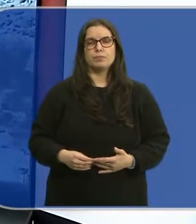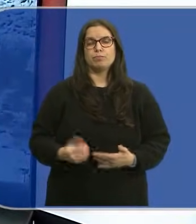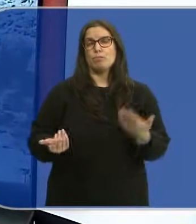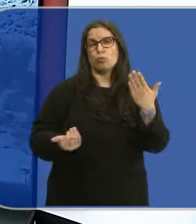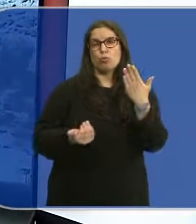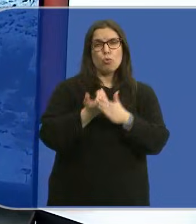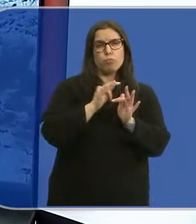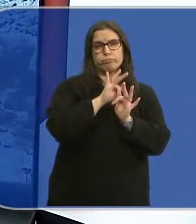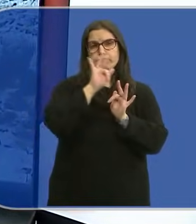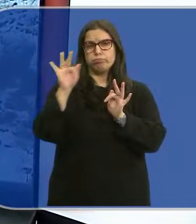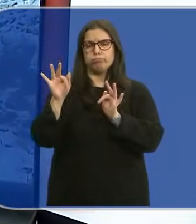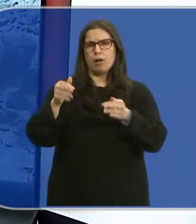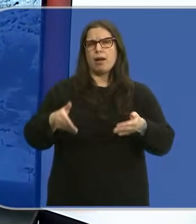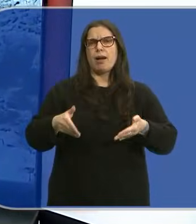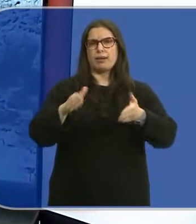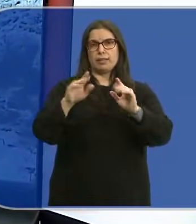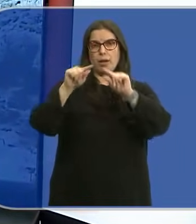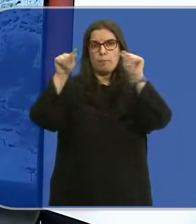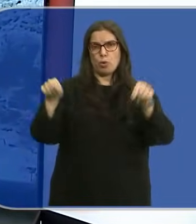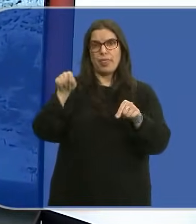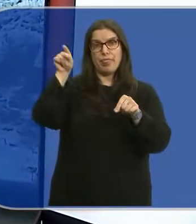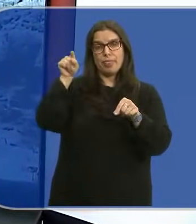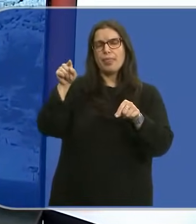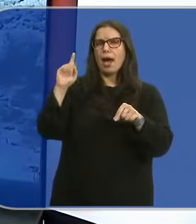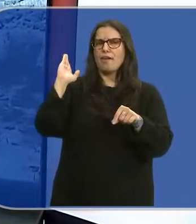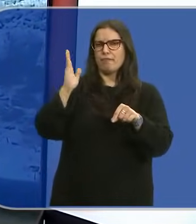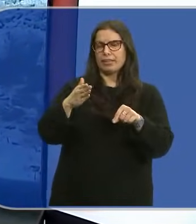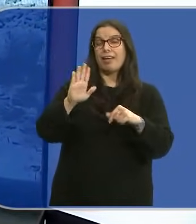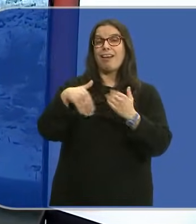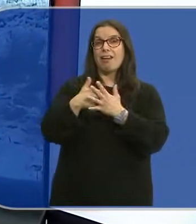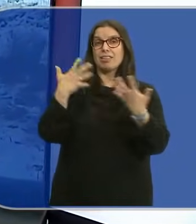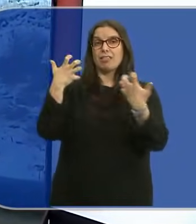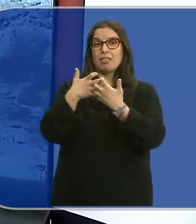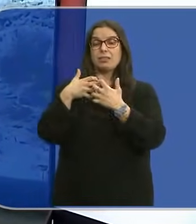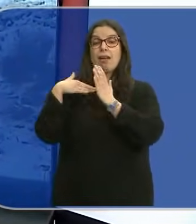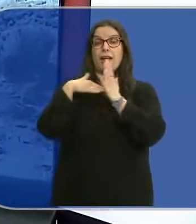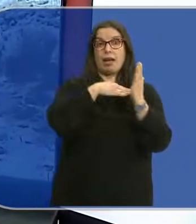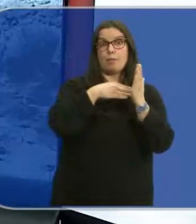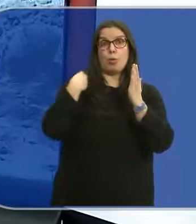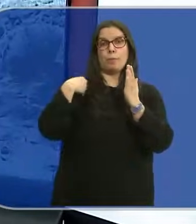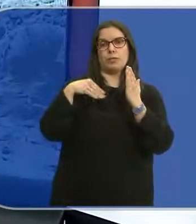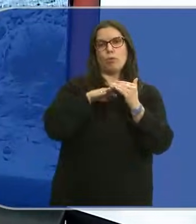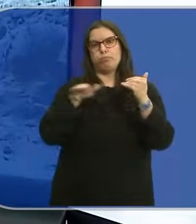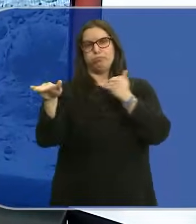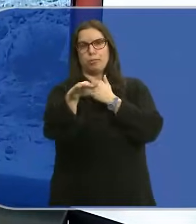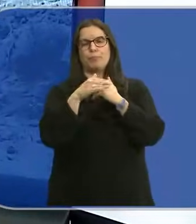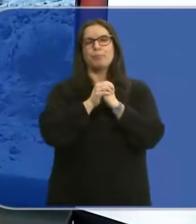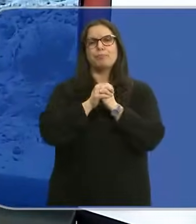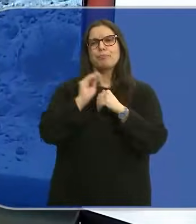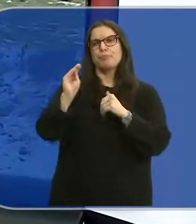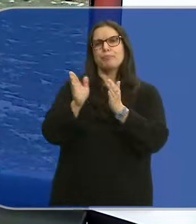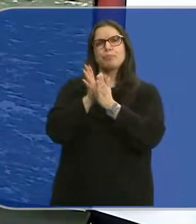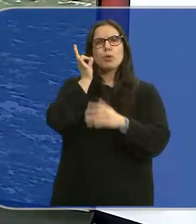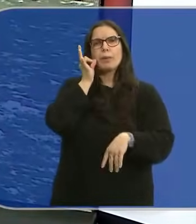Durante la mañana ha habido varias carreteras de la provincia afectadas, incluso un accidente de un camión que se ha salido de la vía. Jimena, ¿cuál